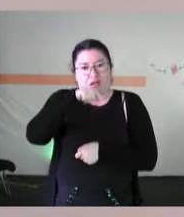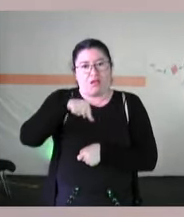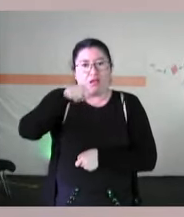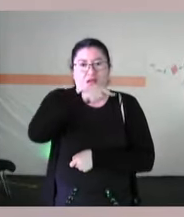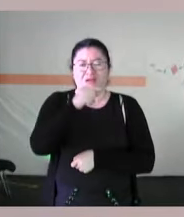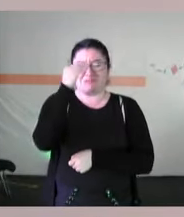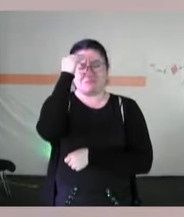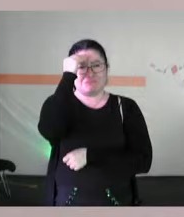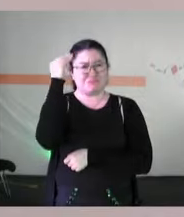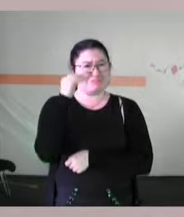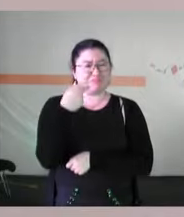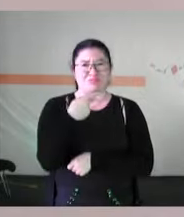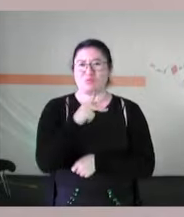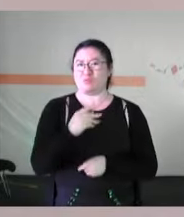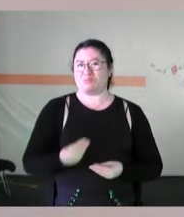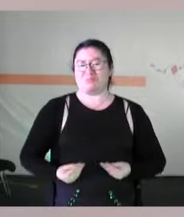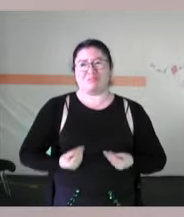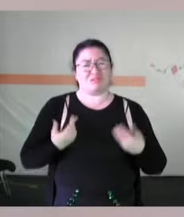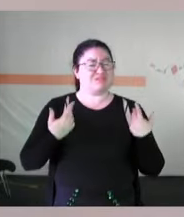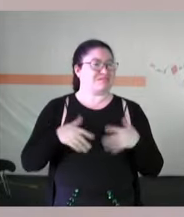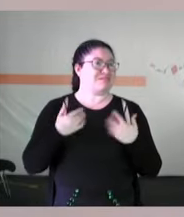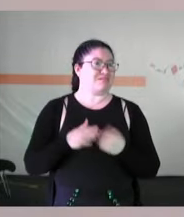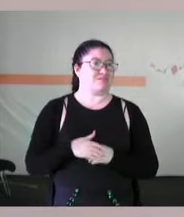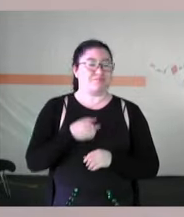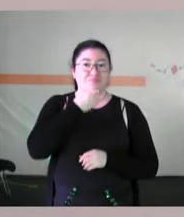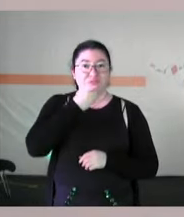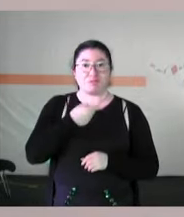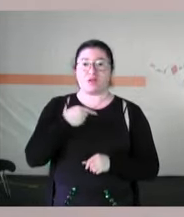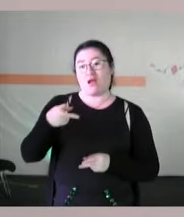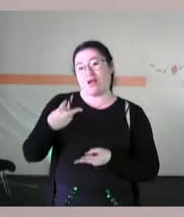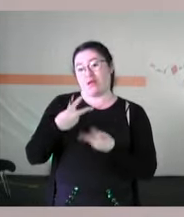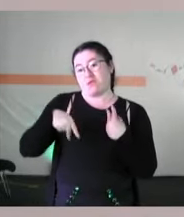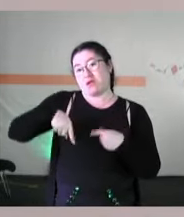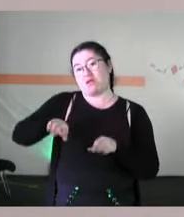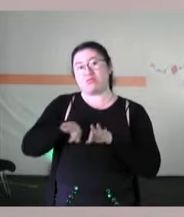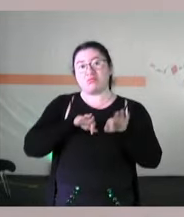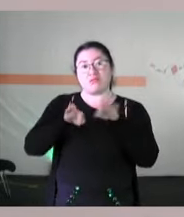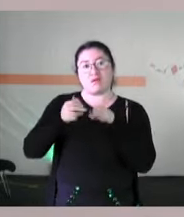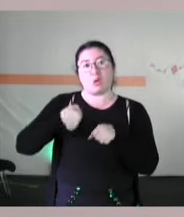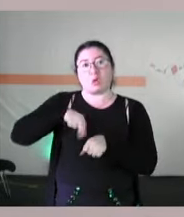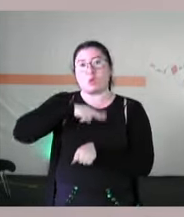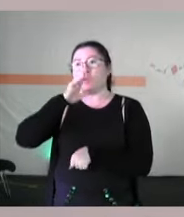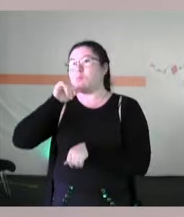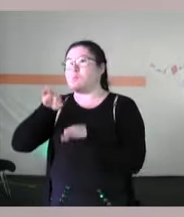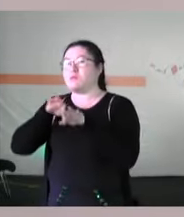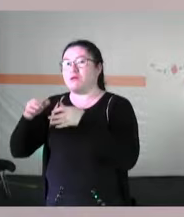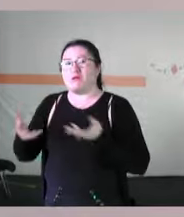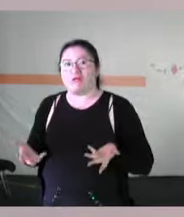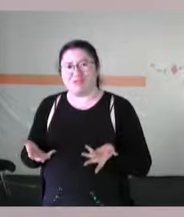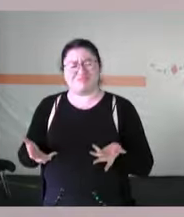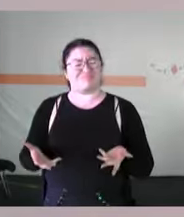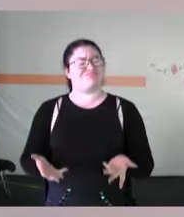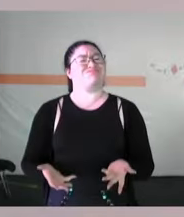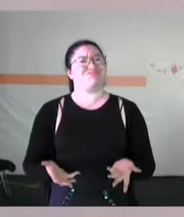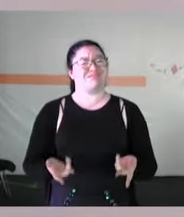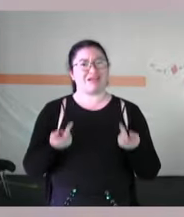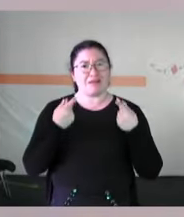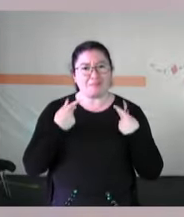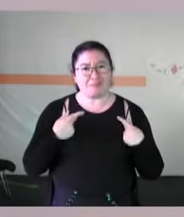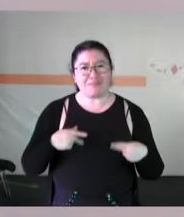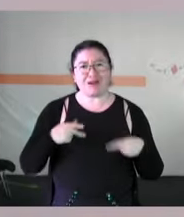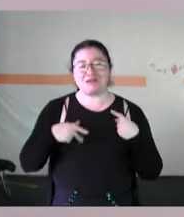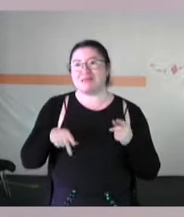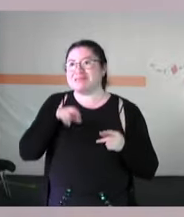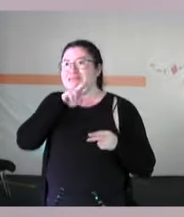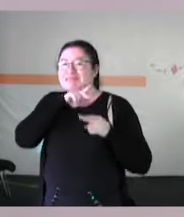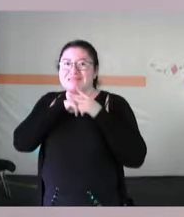Lo que decimos es nos vienen a quitar el trabajo. La persona más desesperada del mundo, que es la persona que tiene que dejar